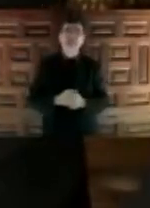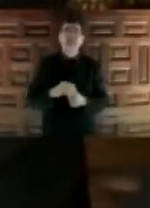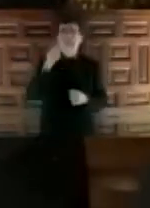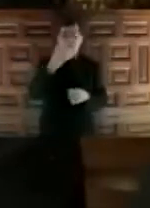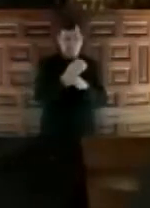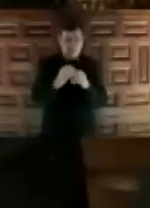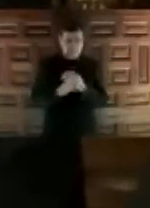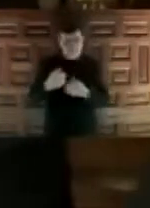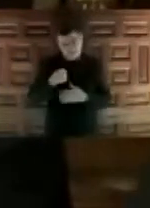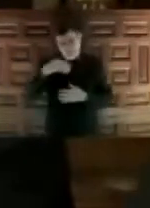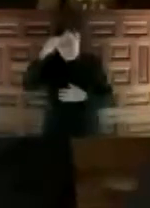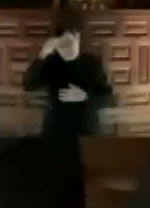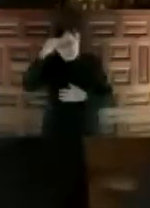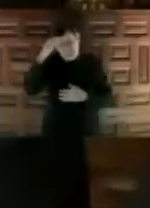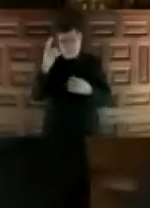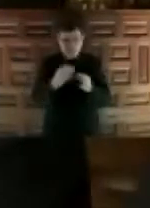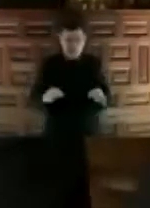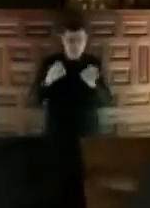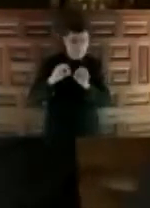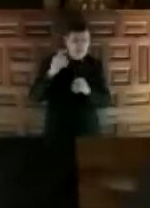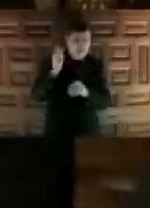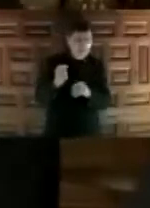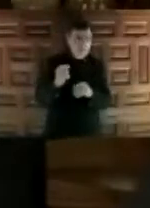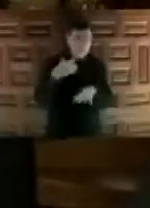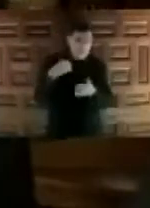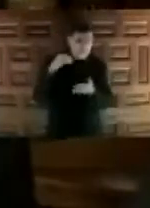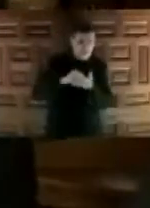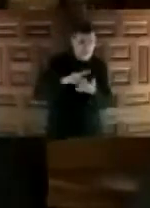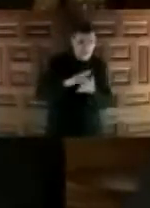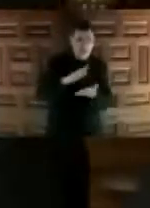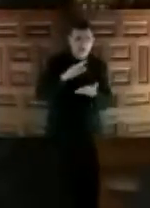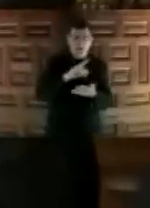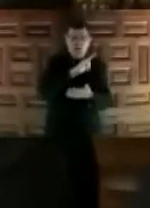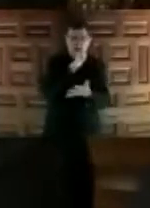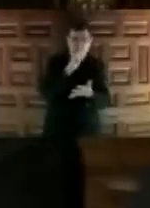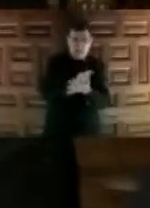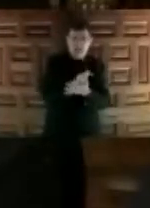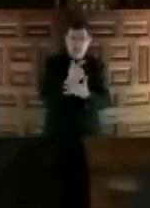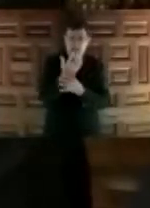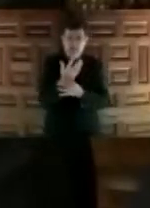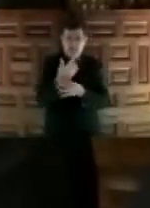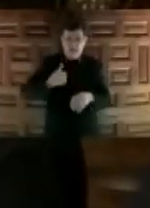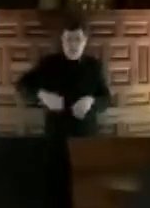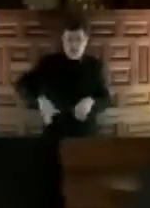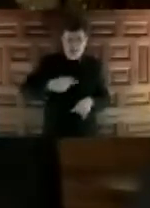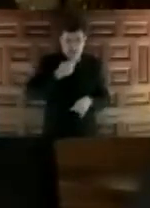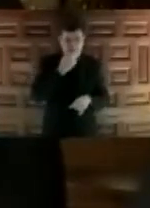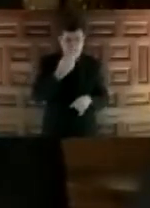Otra condición que me parece relevante y que le va marcando una impronta a la ley, como bien